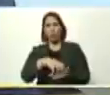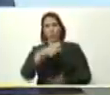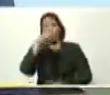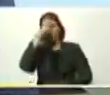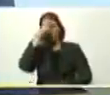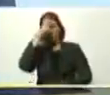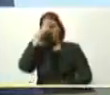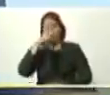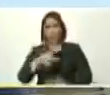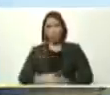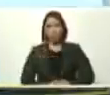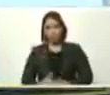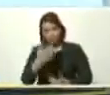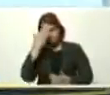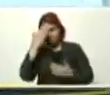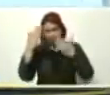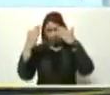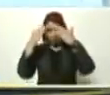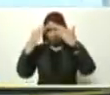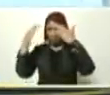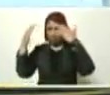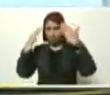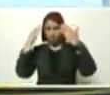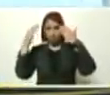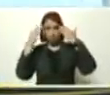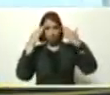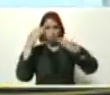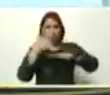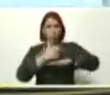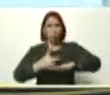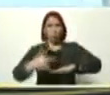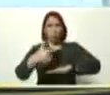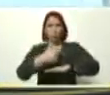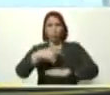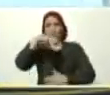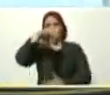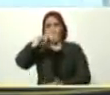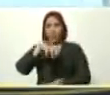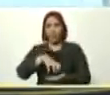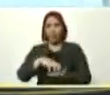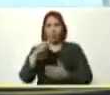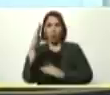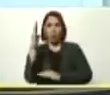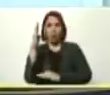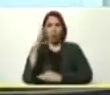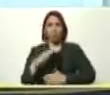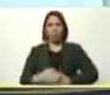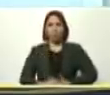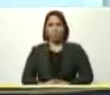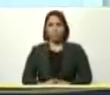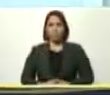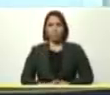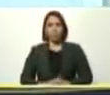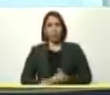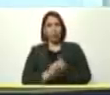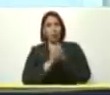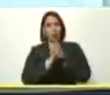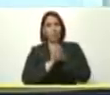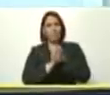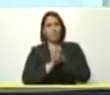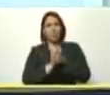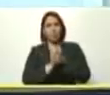Falcón, mi saludo. El gobernador del estado Lara, compañero